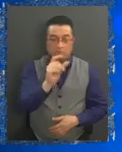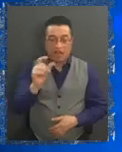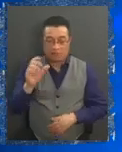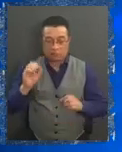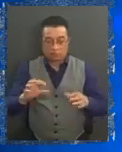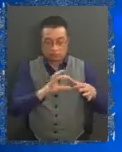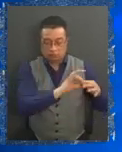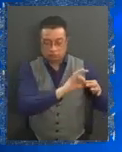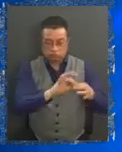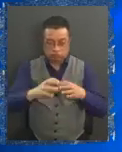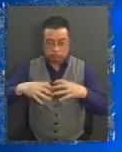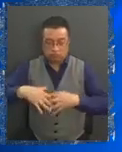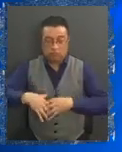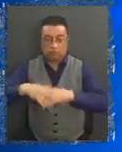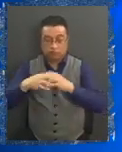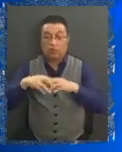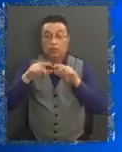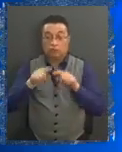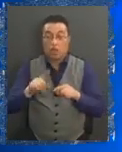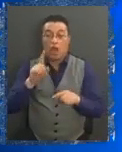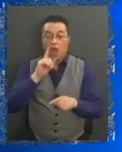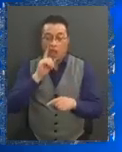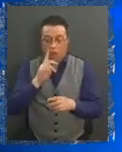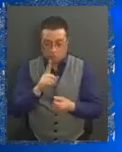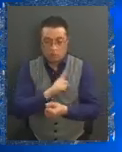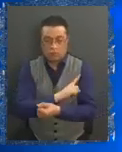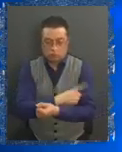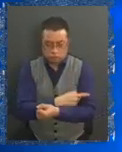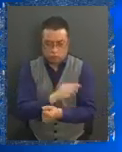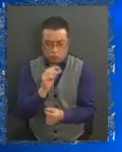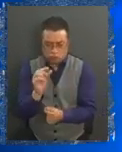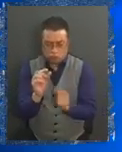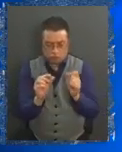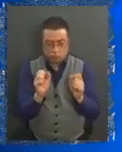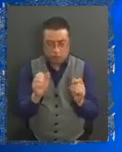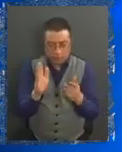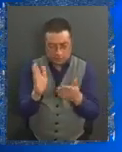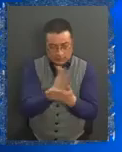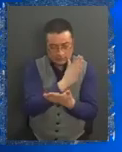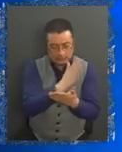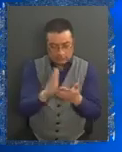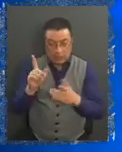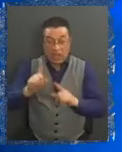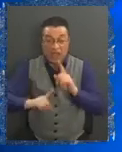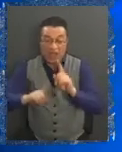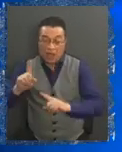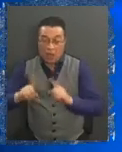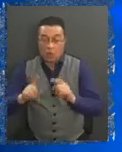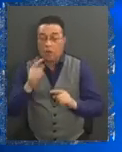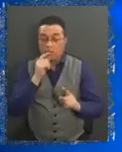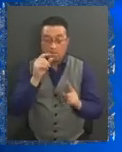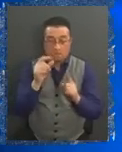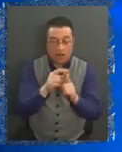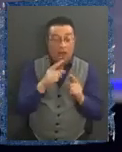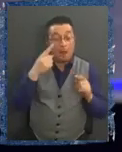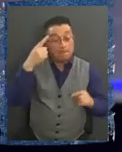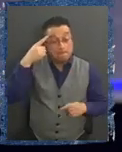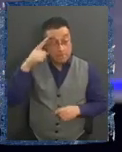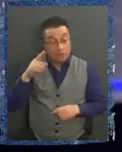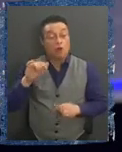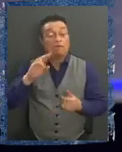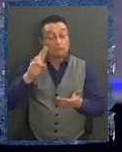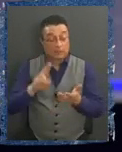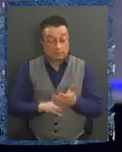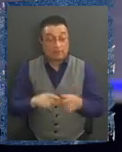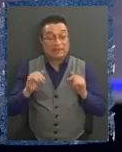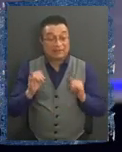Armonización. Es posible que Armonización, que tiene atribuciones muy acotadas, pueda reducir algunas de esas palabras. Pero lo cierto es que hoy día,